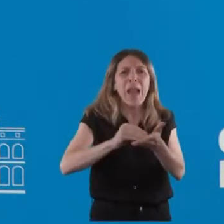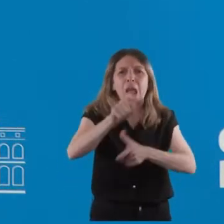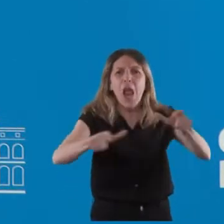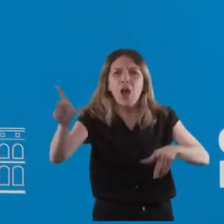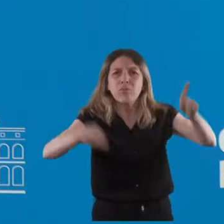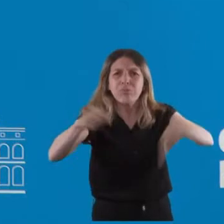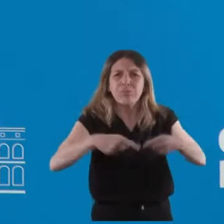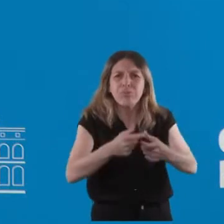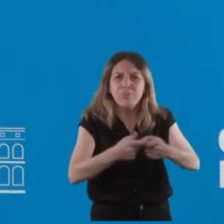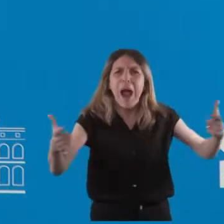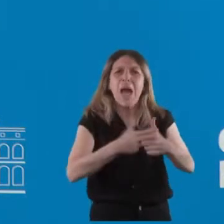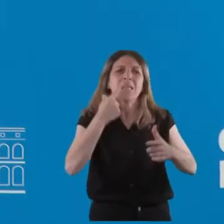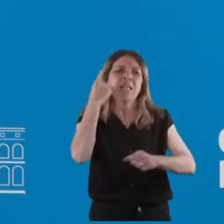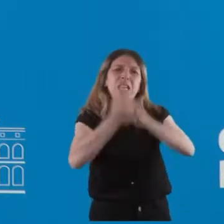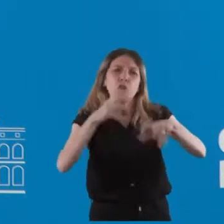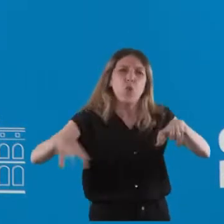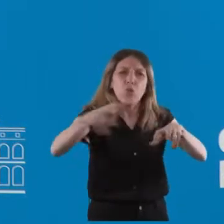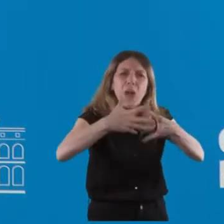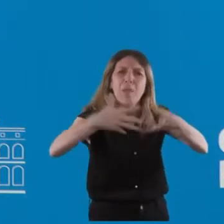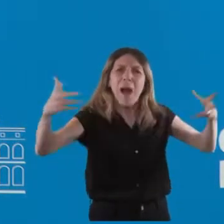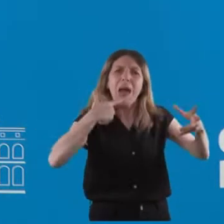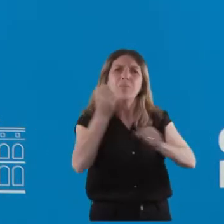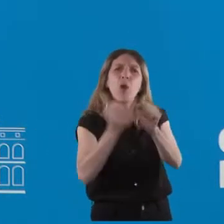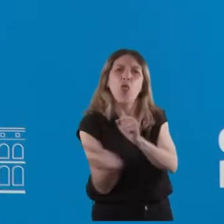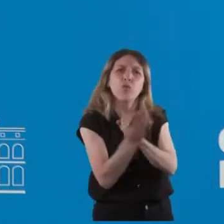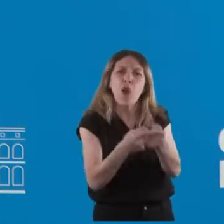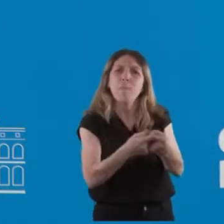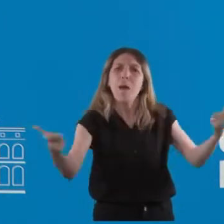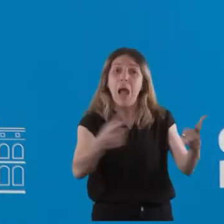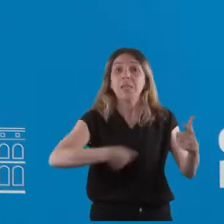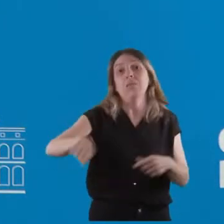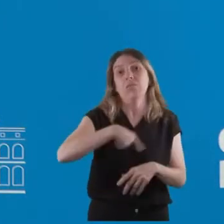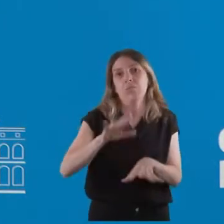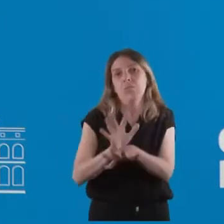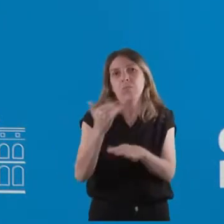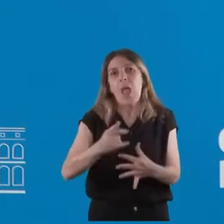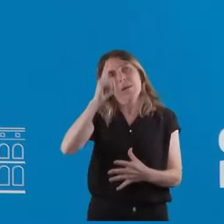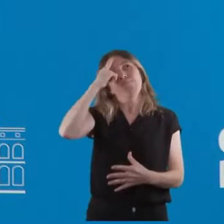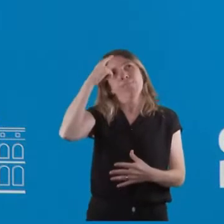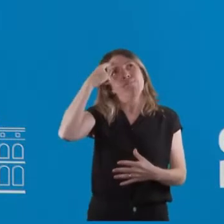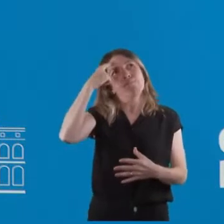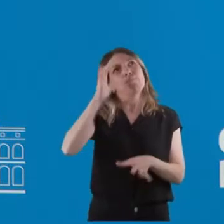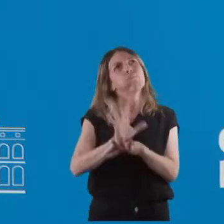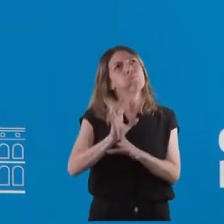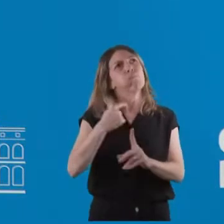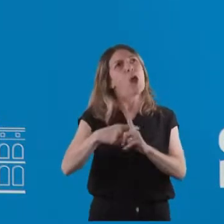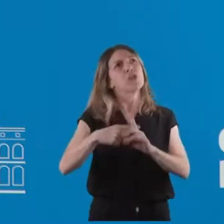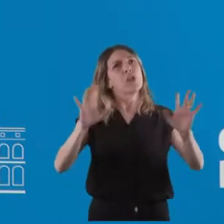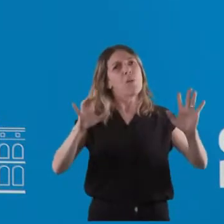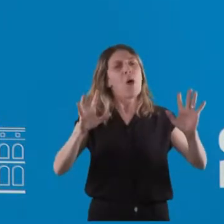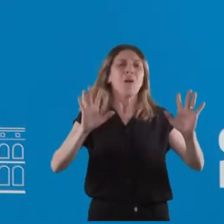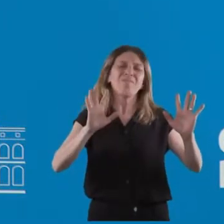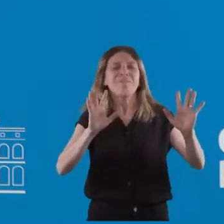consumo y el desarrollo de la induce en sus diferentes áreas nos llena de optimismo no sería la palabra pero sí por lo menos